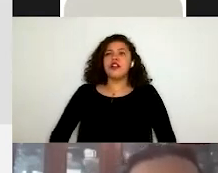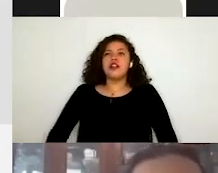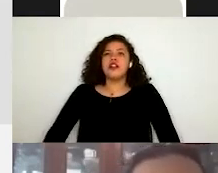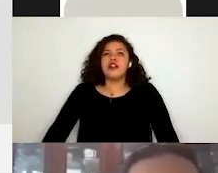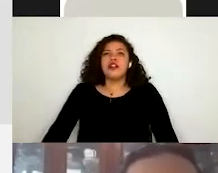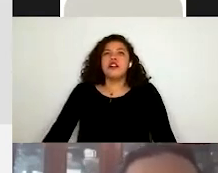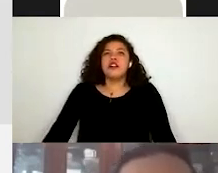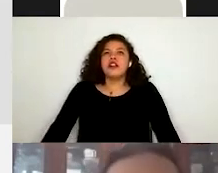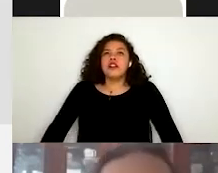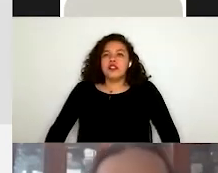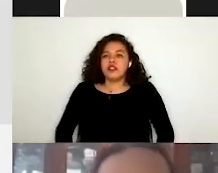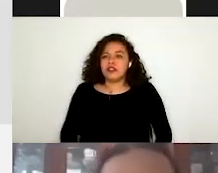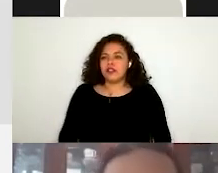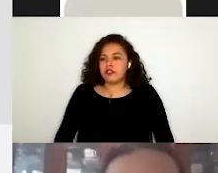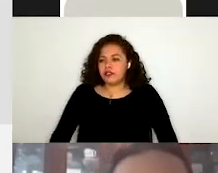Simulacro.